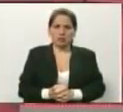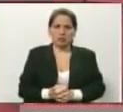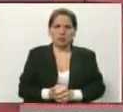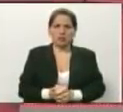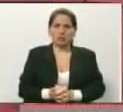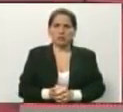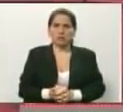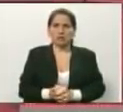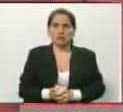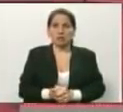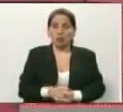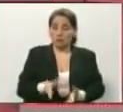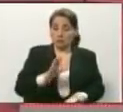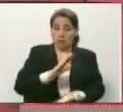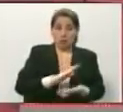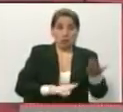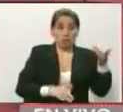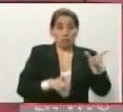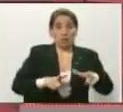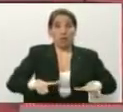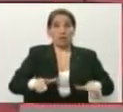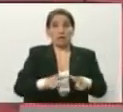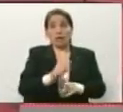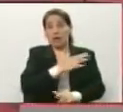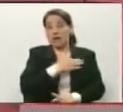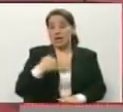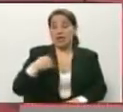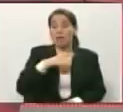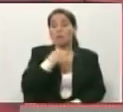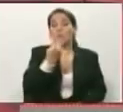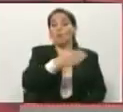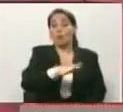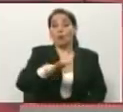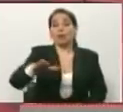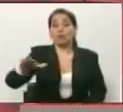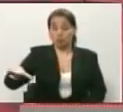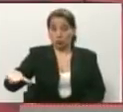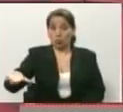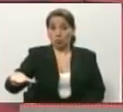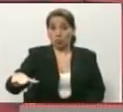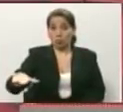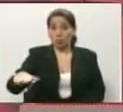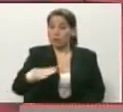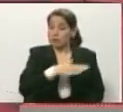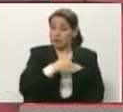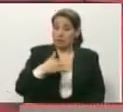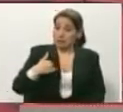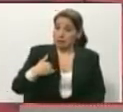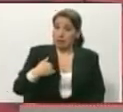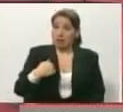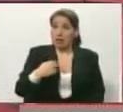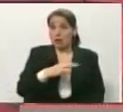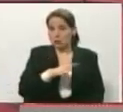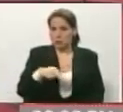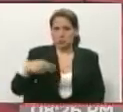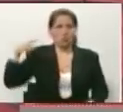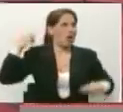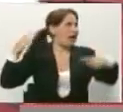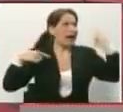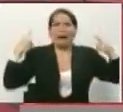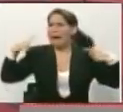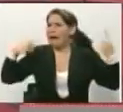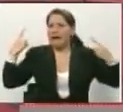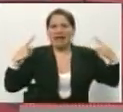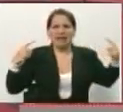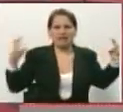Y los llevaron para allá. Querían muertos, ¿saben? Querían muertos. ¿Saben qué querían ellos? Que nosotros nos volviéramos locos y